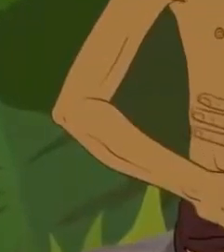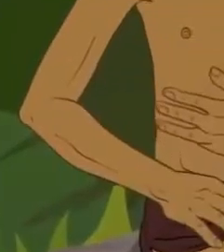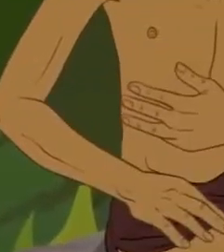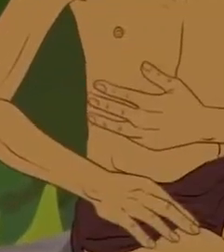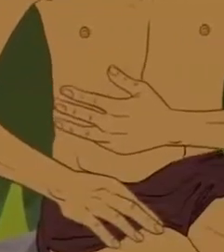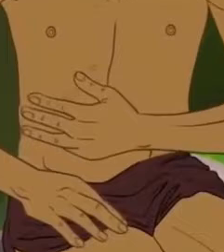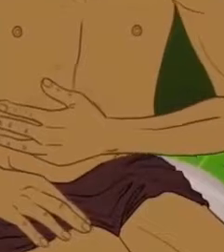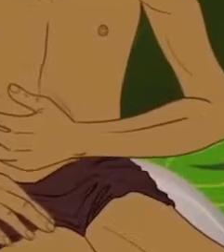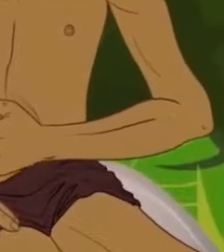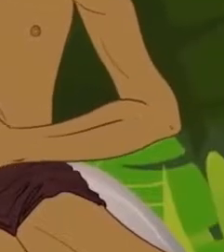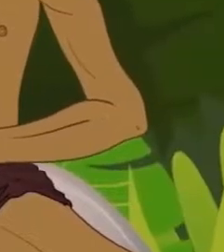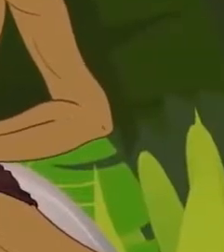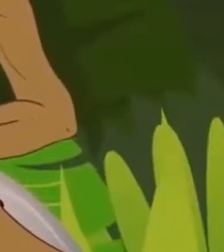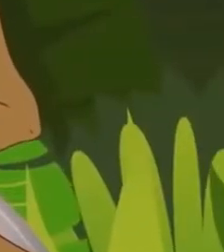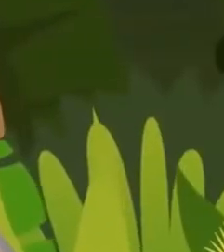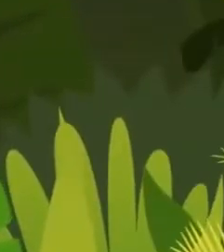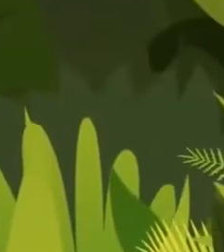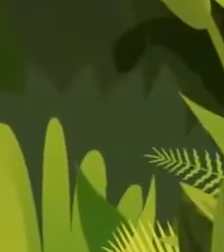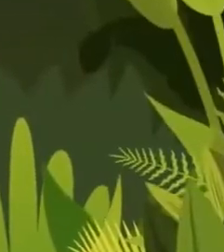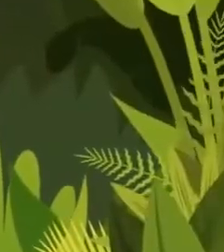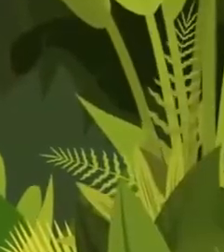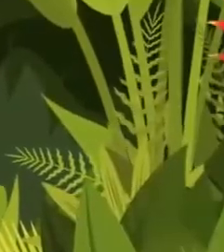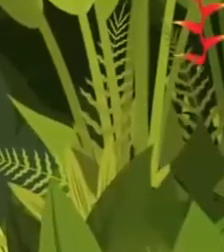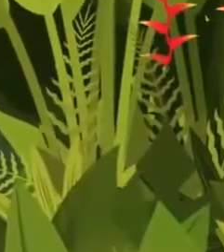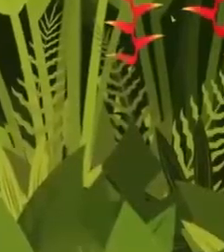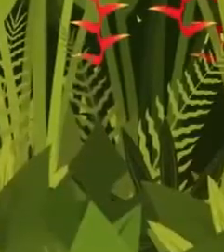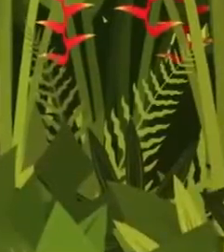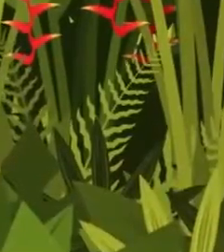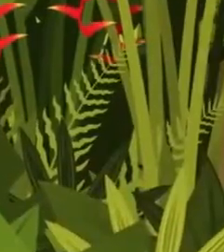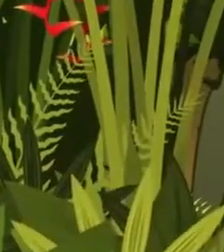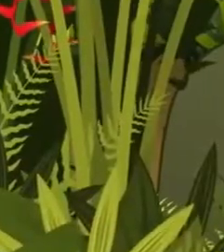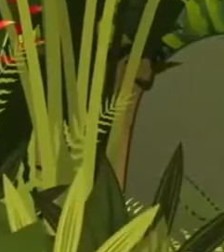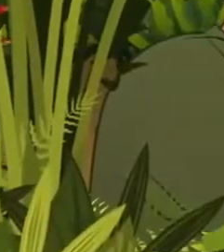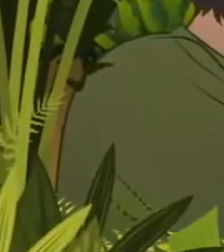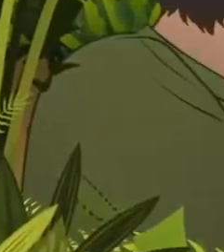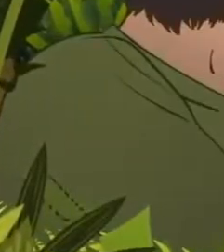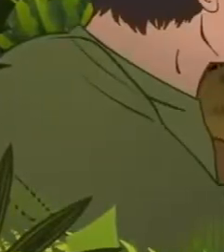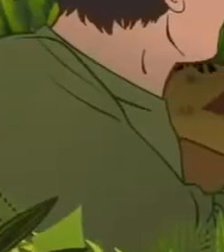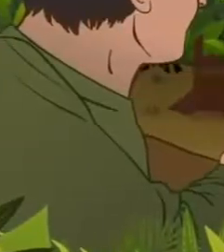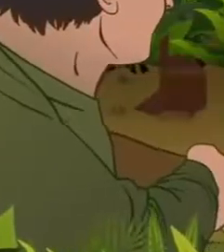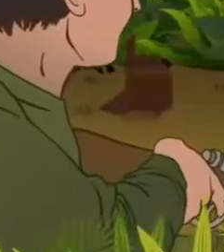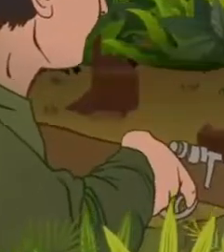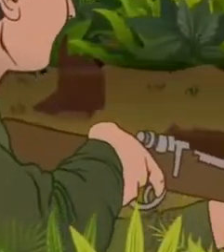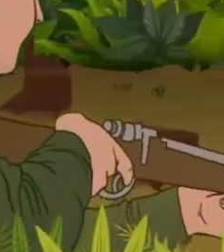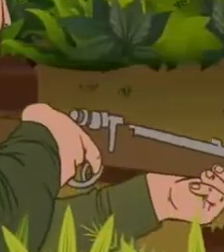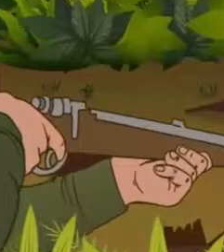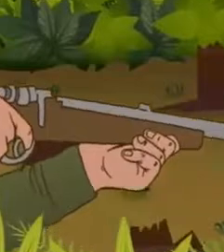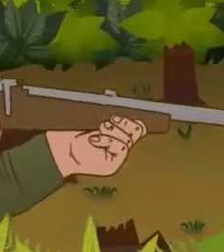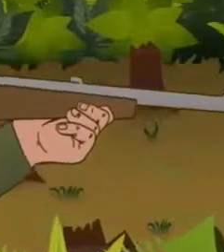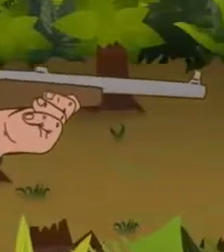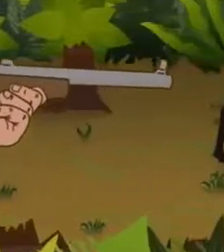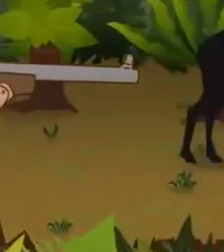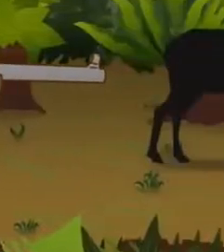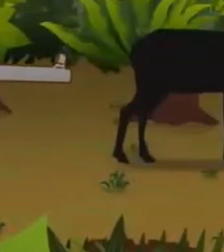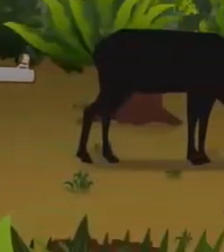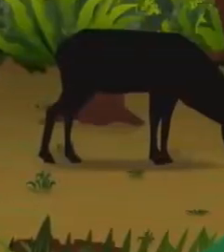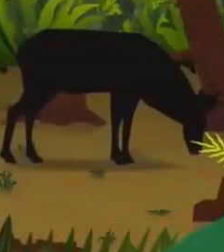de aislamiento los hace vulnerables al contagio de enfermedades y a diversas actividades que ponen en peligro su